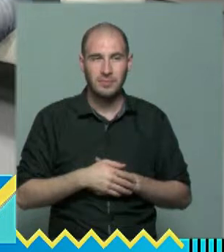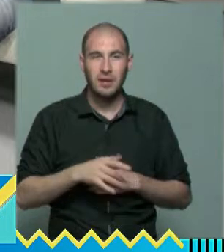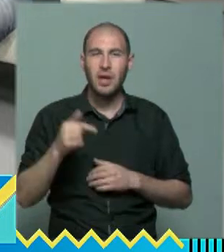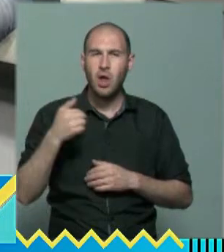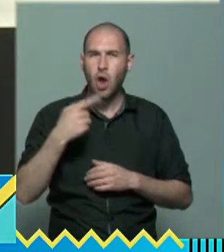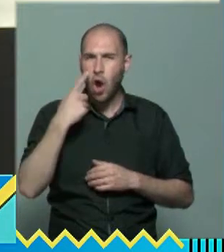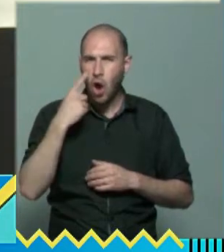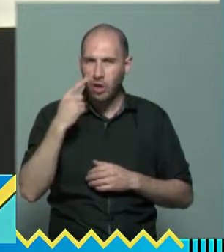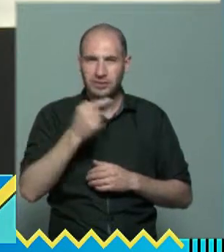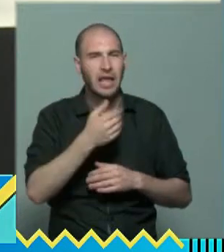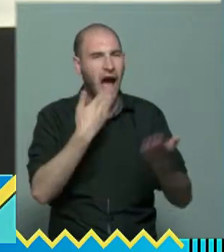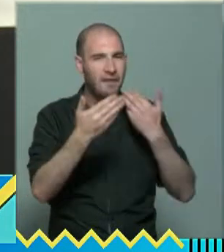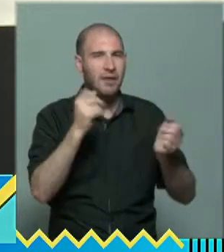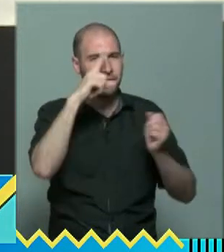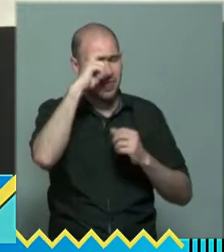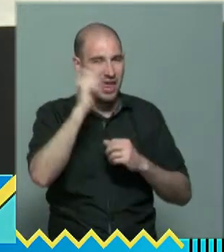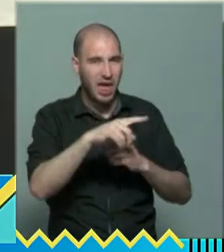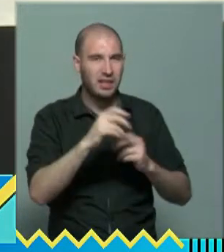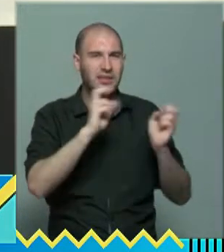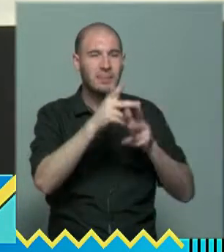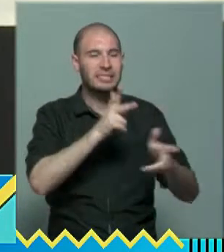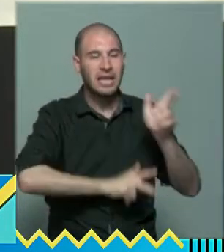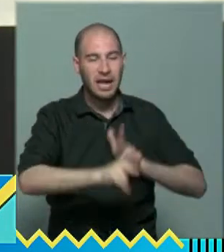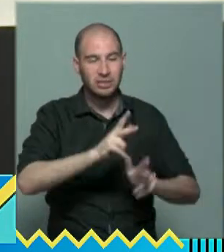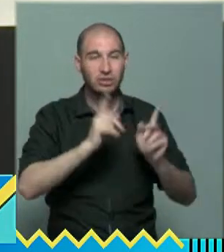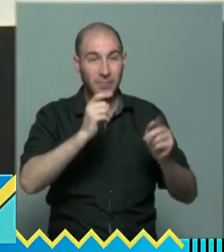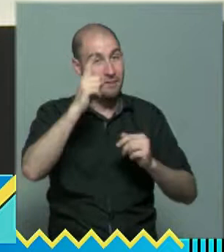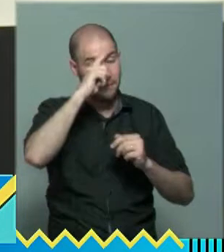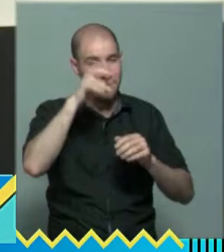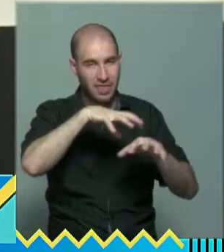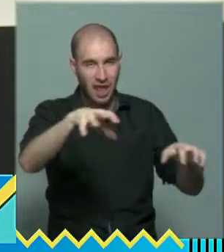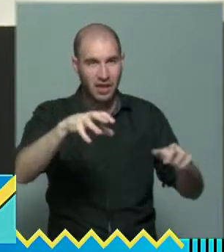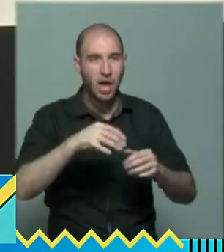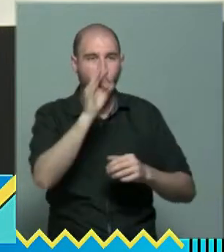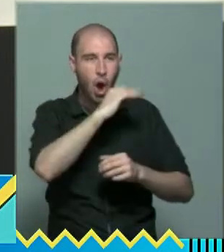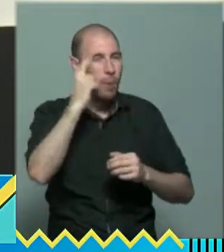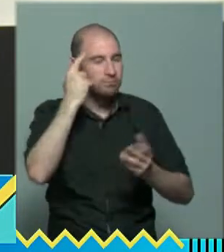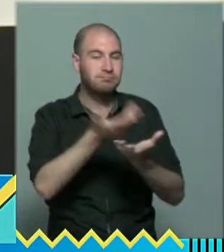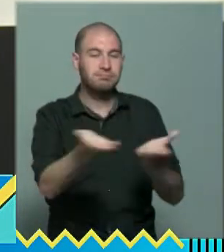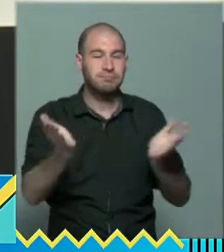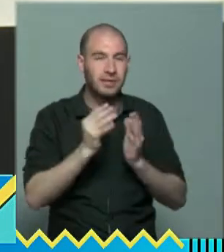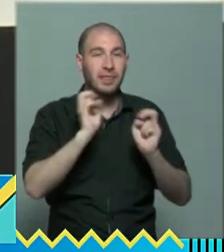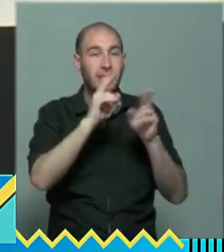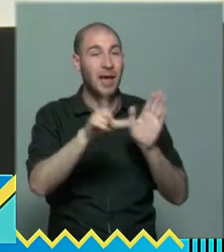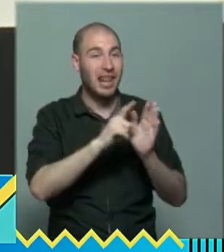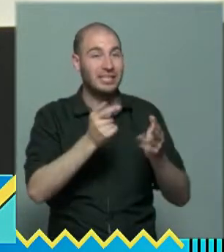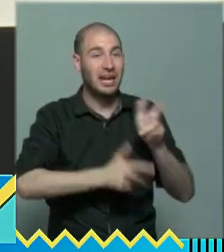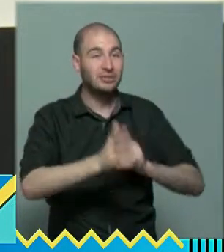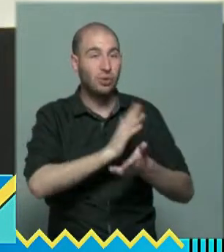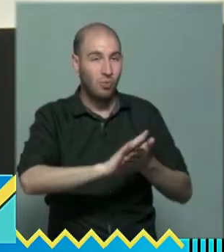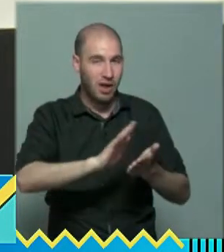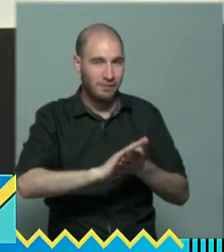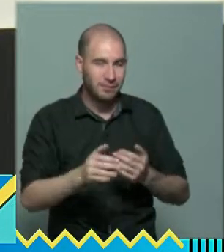Queríamos conocer, estábamos hablando de federalismo en cuanto al tránsito, también queremos federalizar la opinión que tienen en cuanto a esta nueva ley de tránsito, por